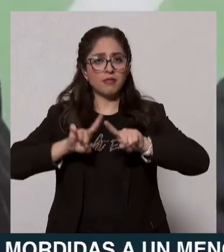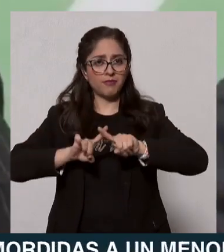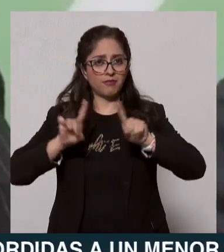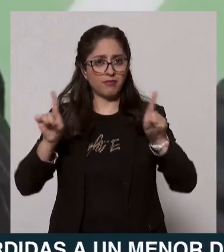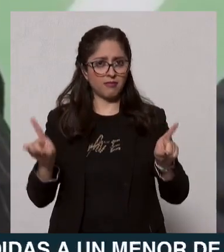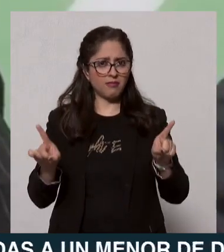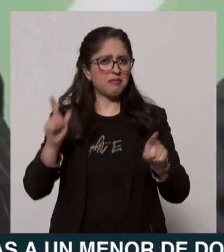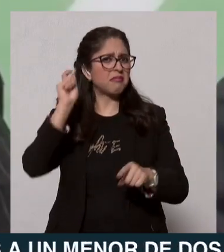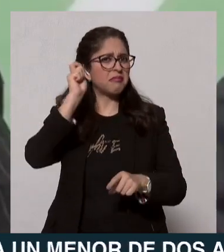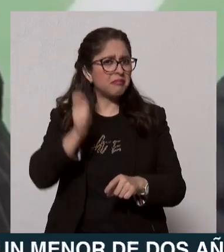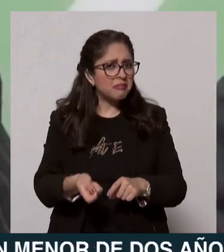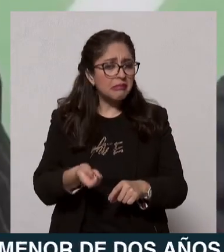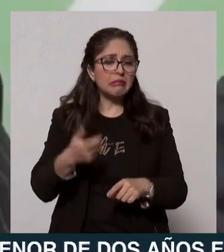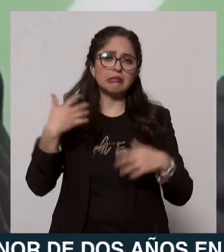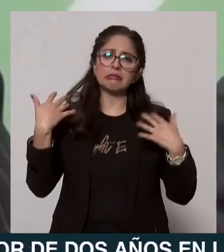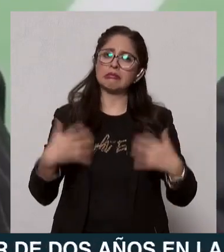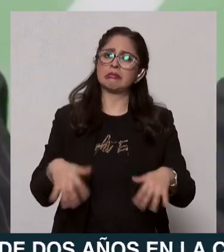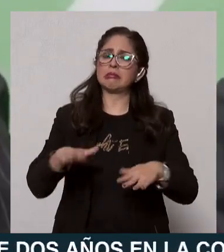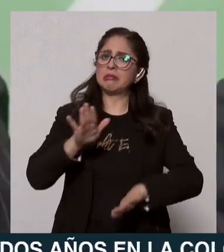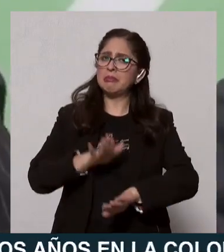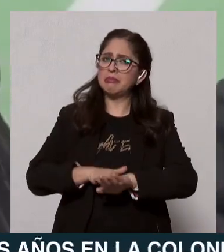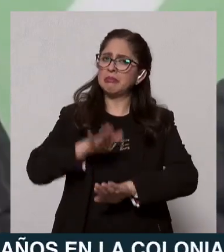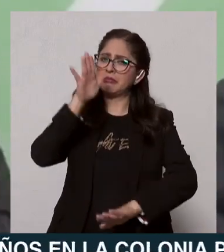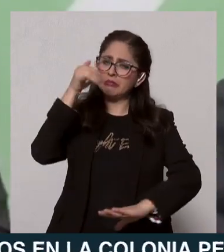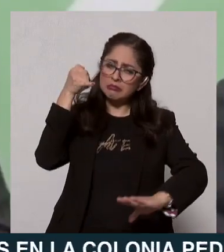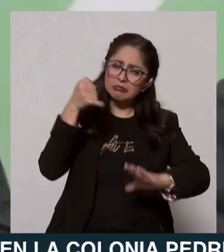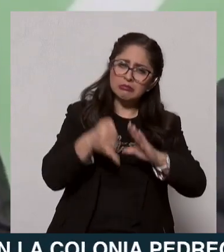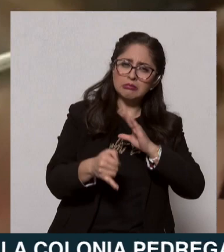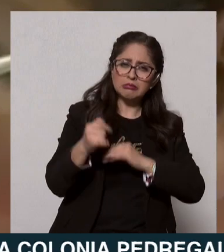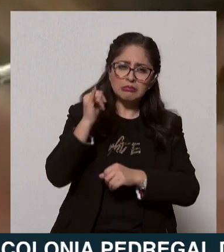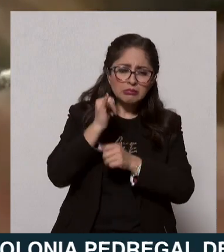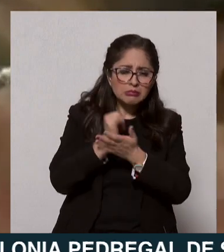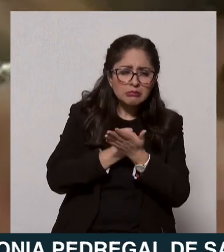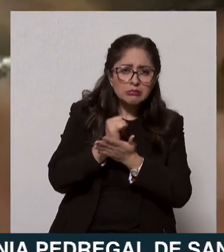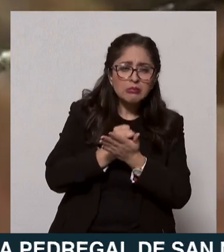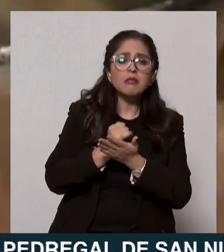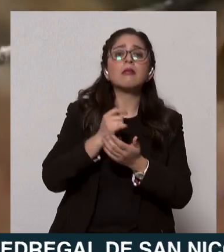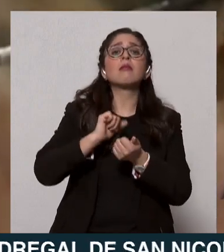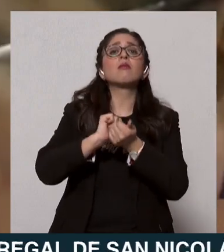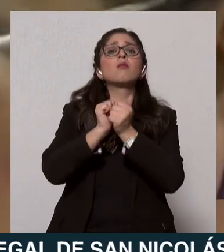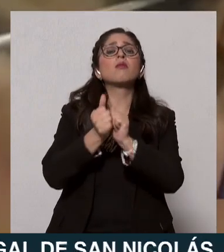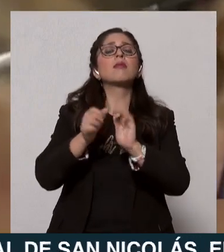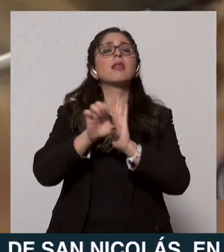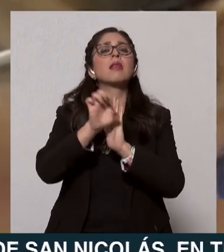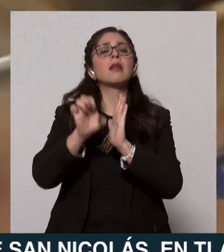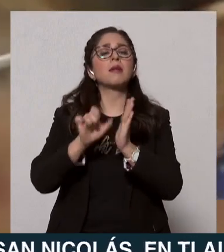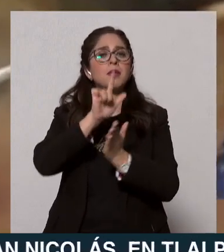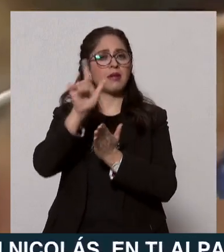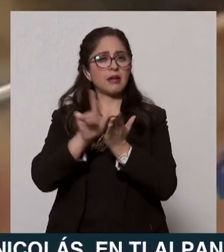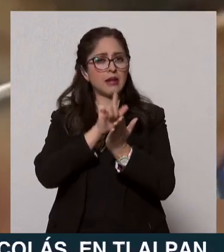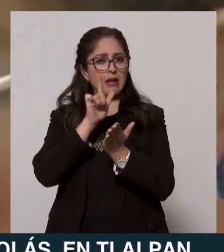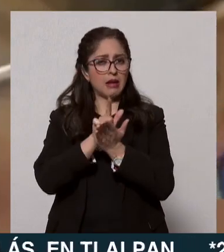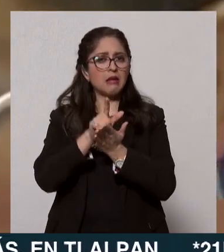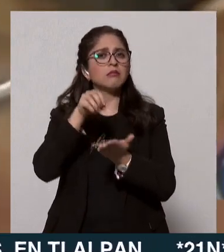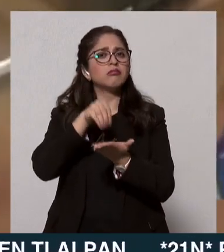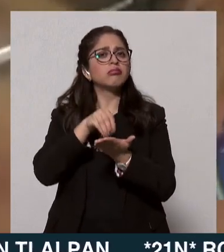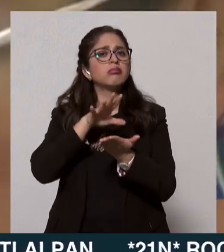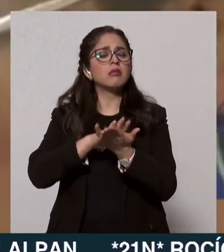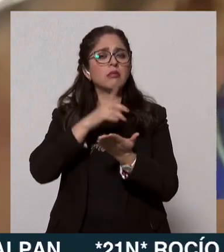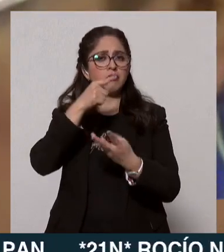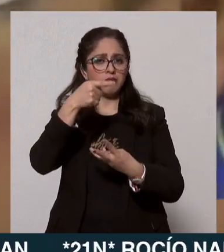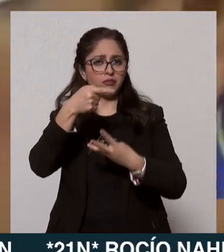horizontal. Y los retos son muy grandes porque hay una ley de transición que se aprobó que únicamente te habla de